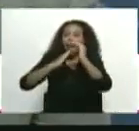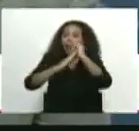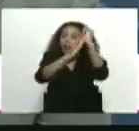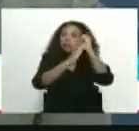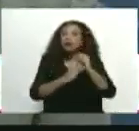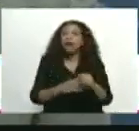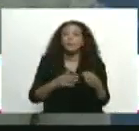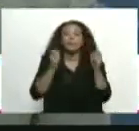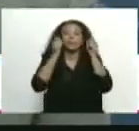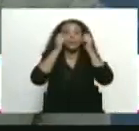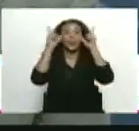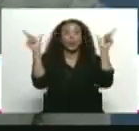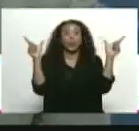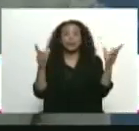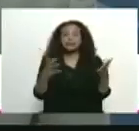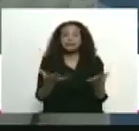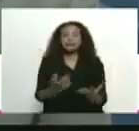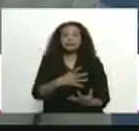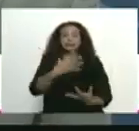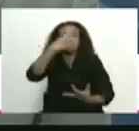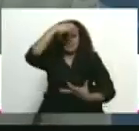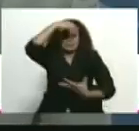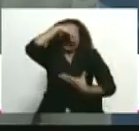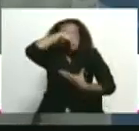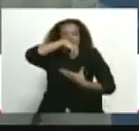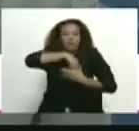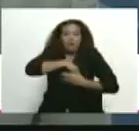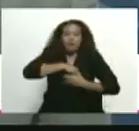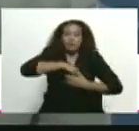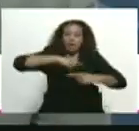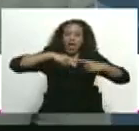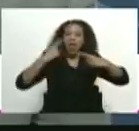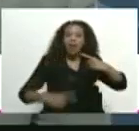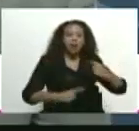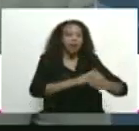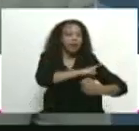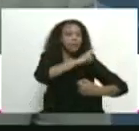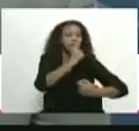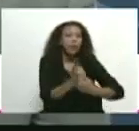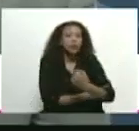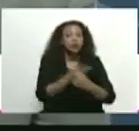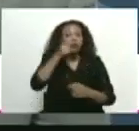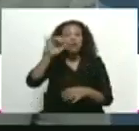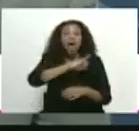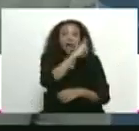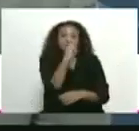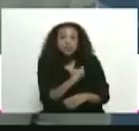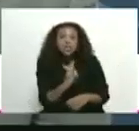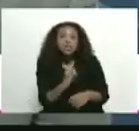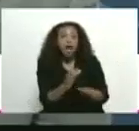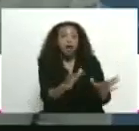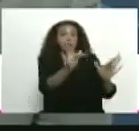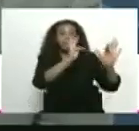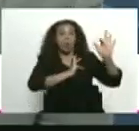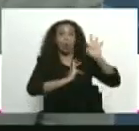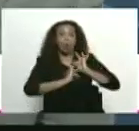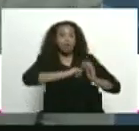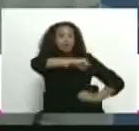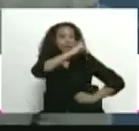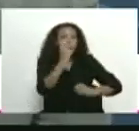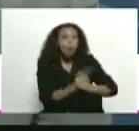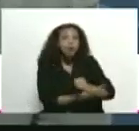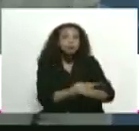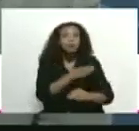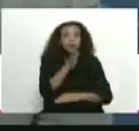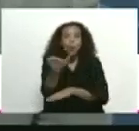me sorprende y me llena de fuerza, de energía. Así como usted dice, yo fui al Zulia y me llené de energía. Cuando uno va a